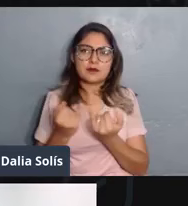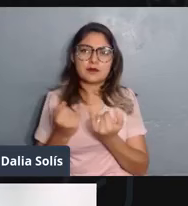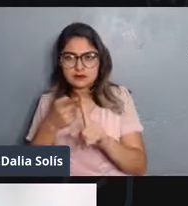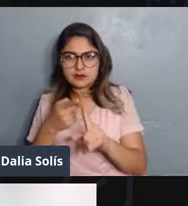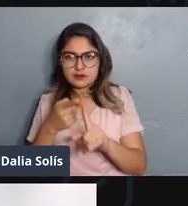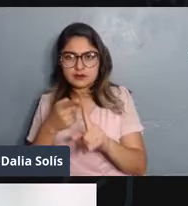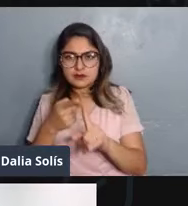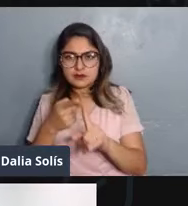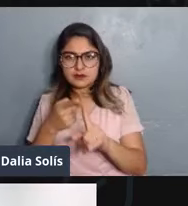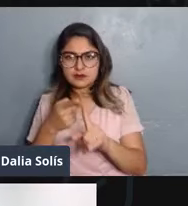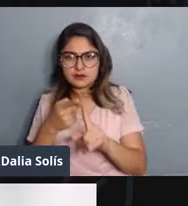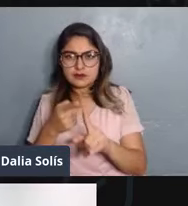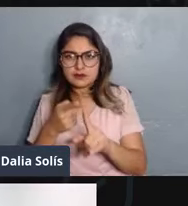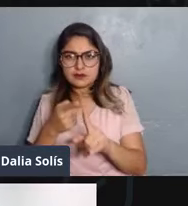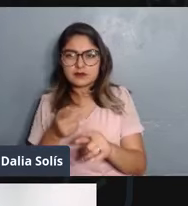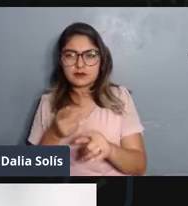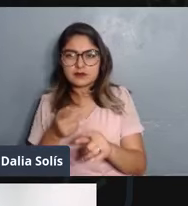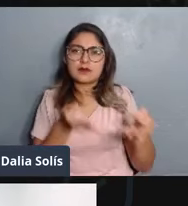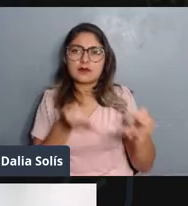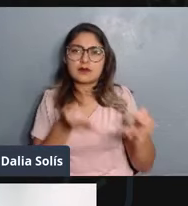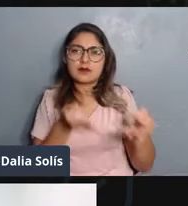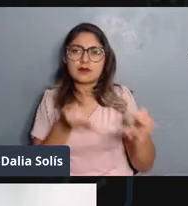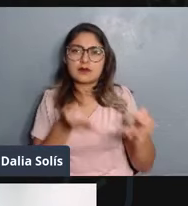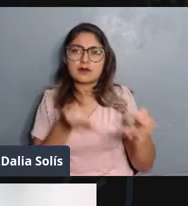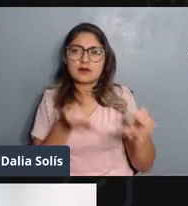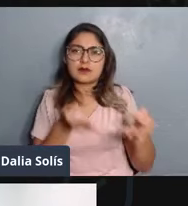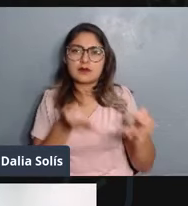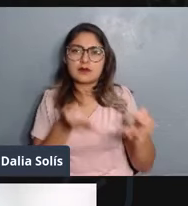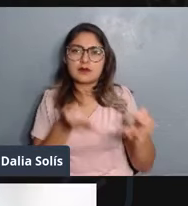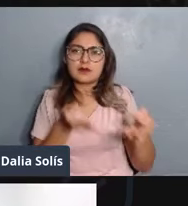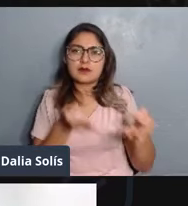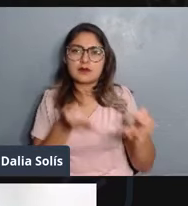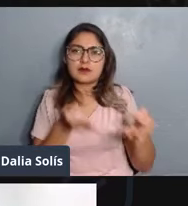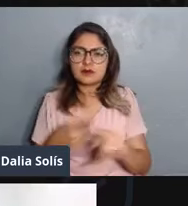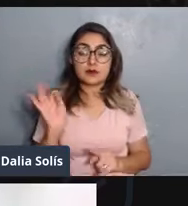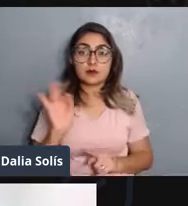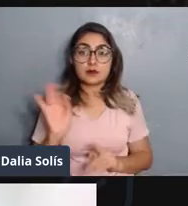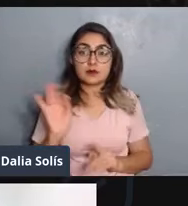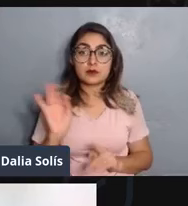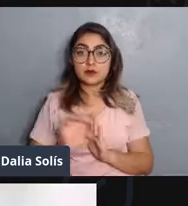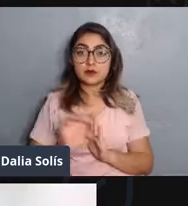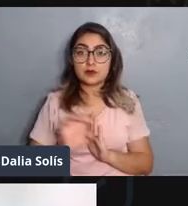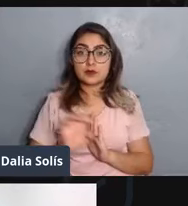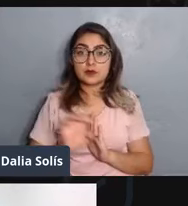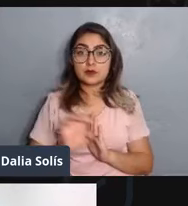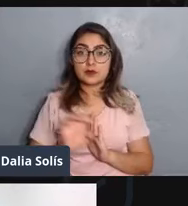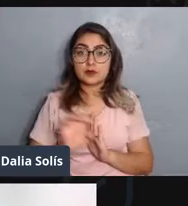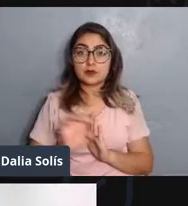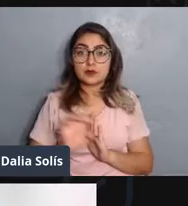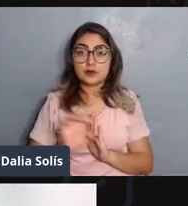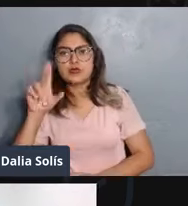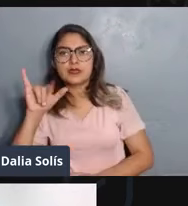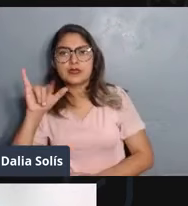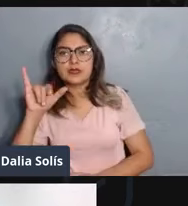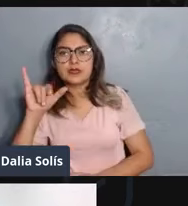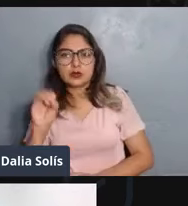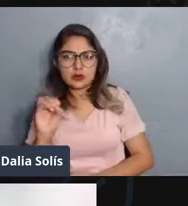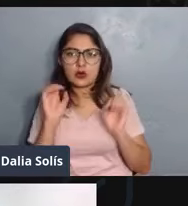masculinos o femeninos, en dónde caemos, cómo nos comportamos, la orientación sexual, que hay tres, recordemos,